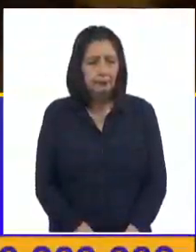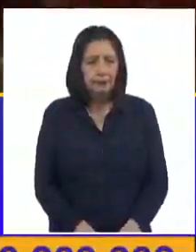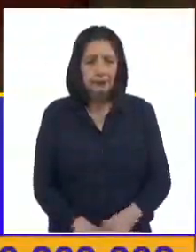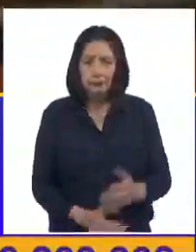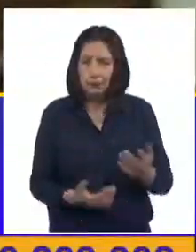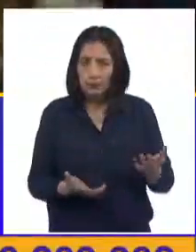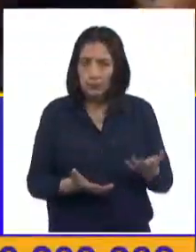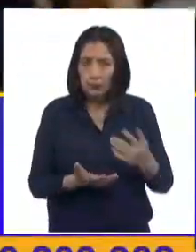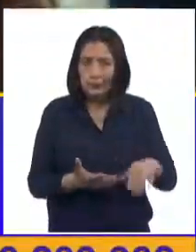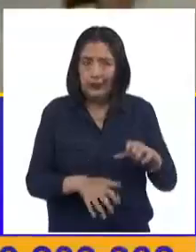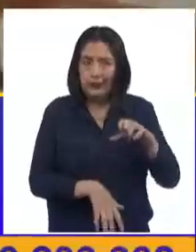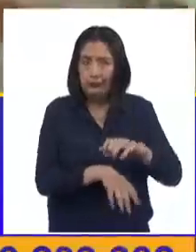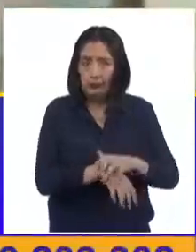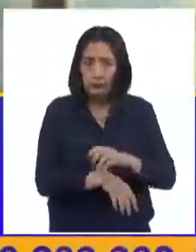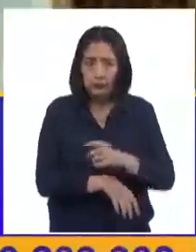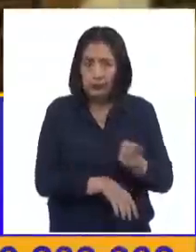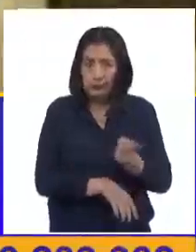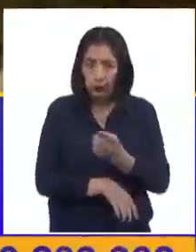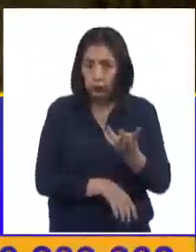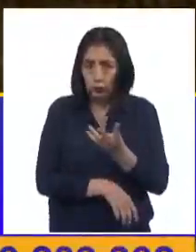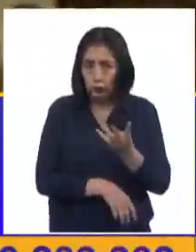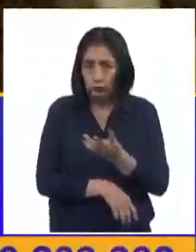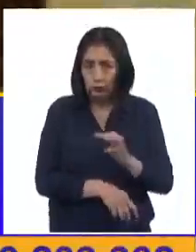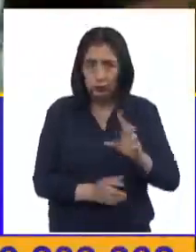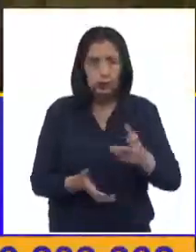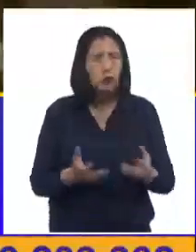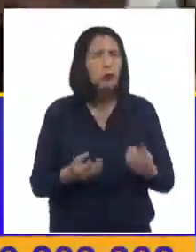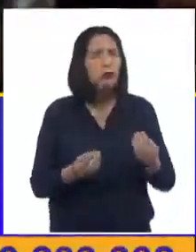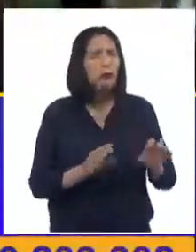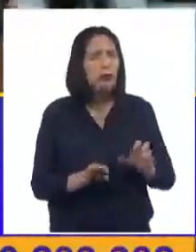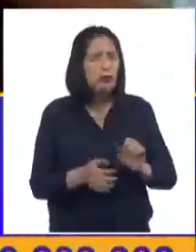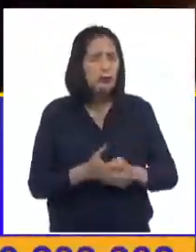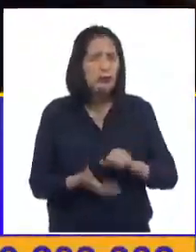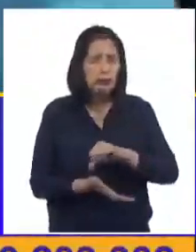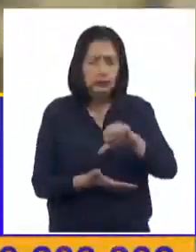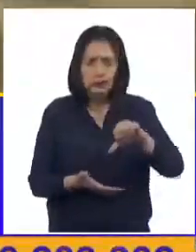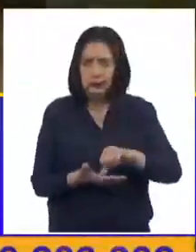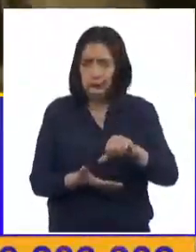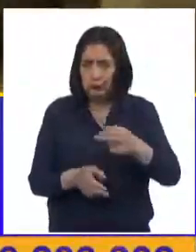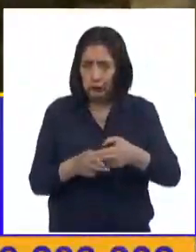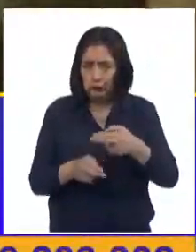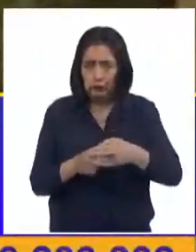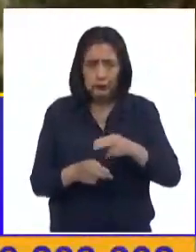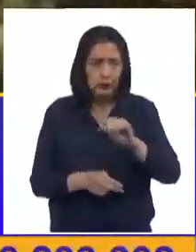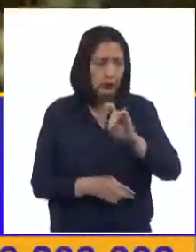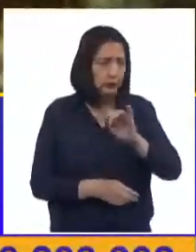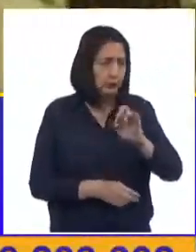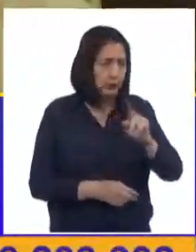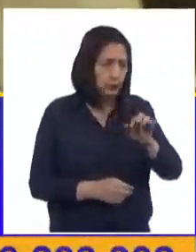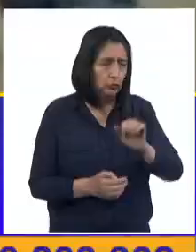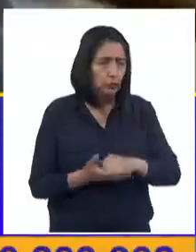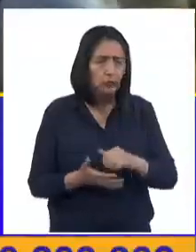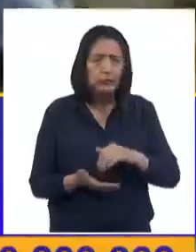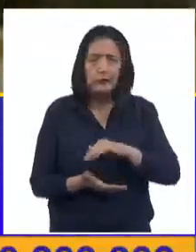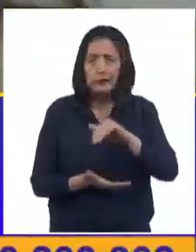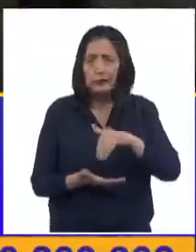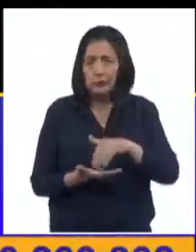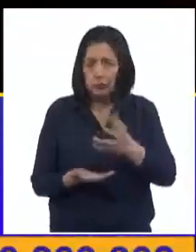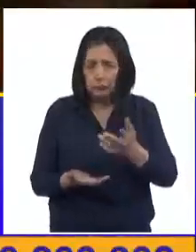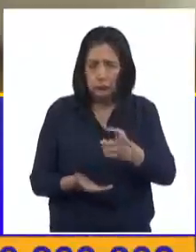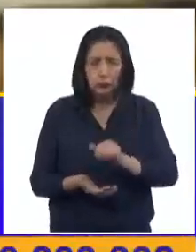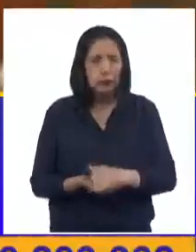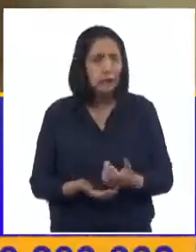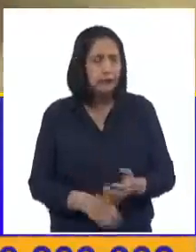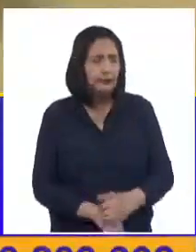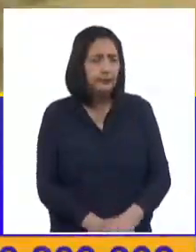La intervención y captura de estos delincuentes se realizó en el Parque del Árbitro del barrio El Milagro, en el cercado de